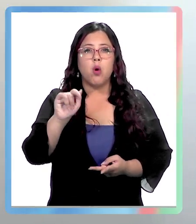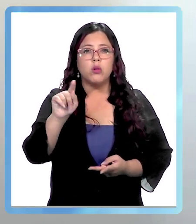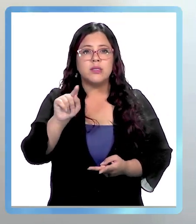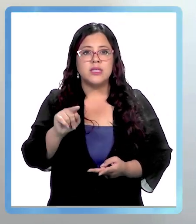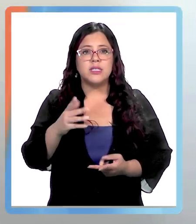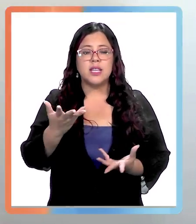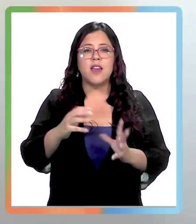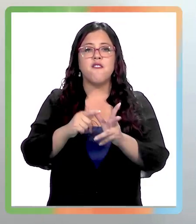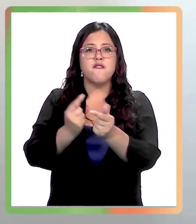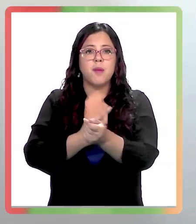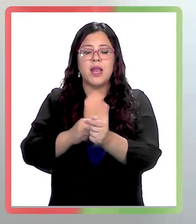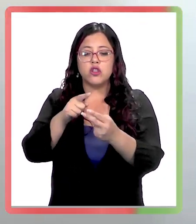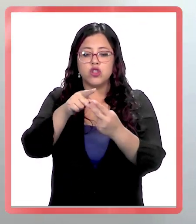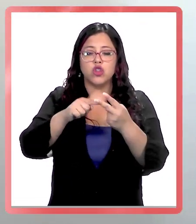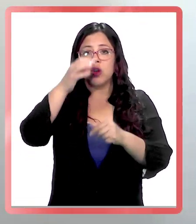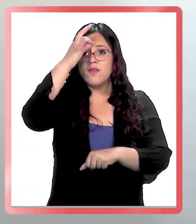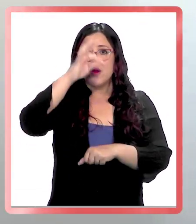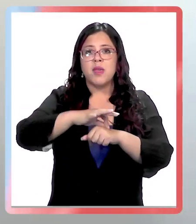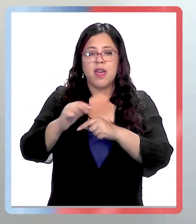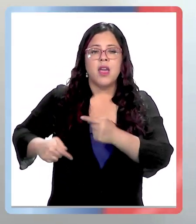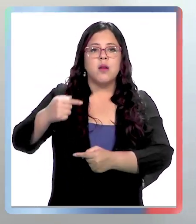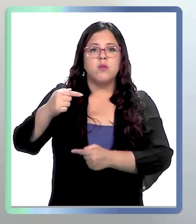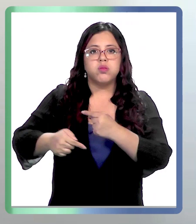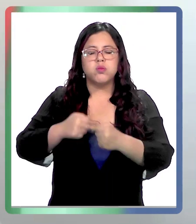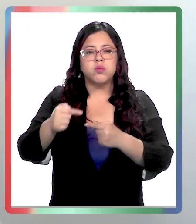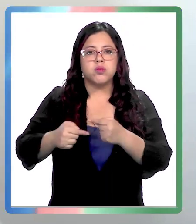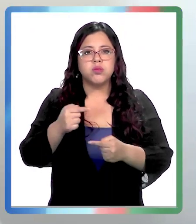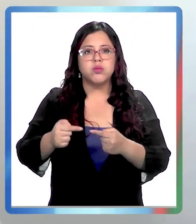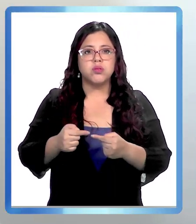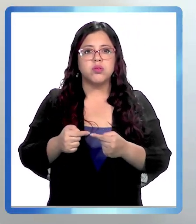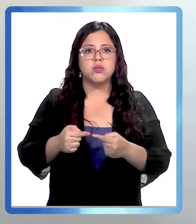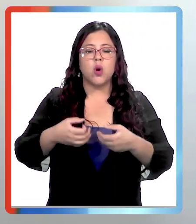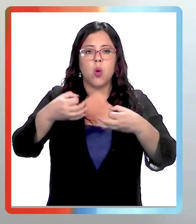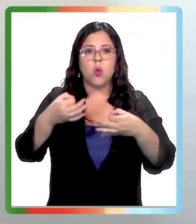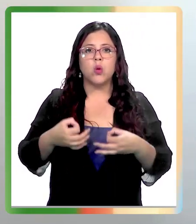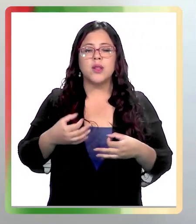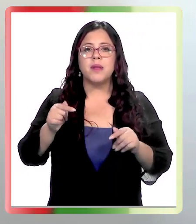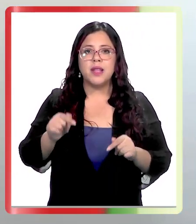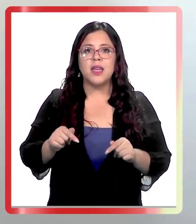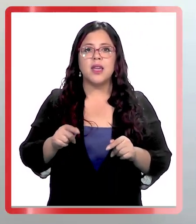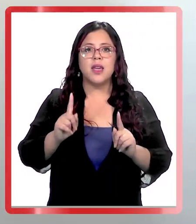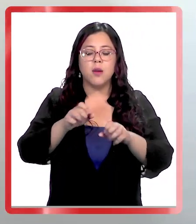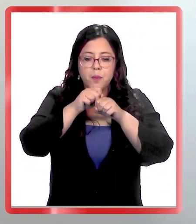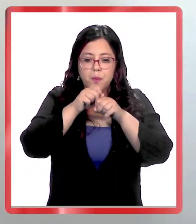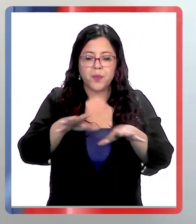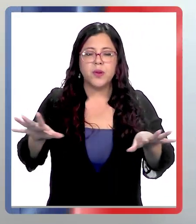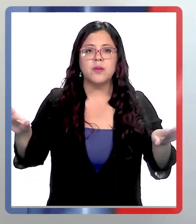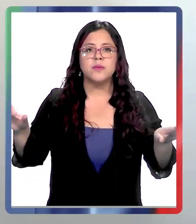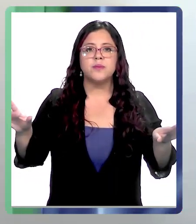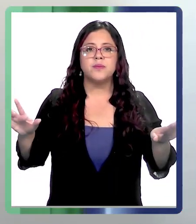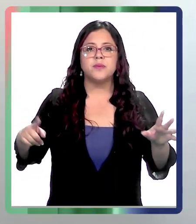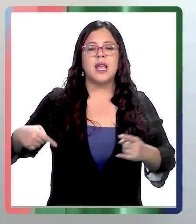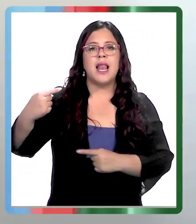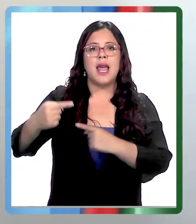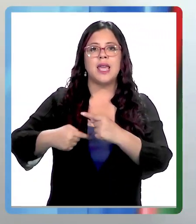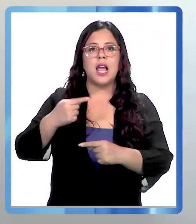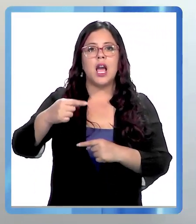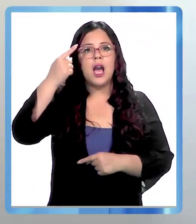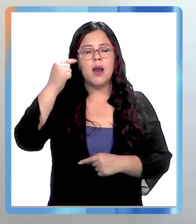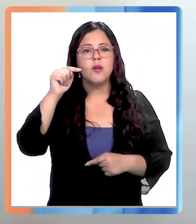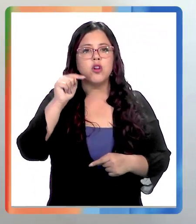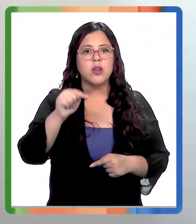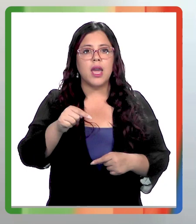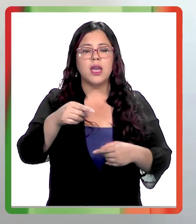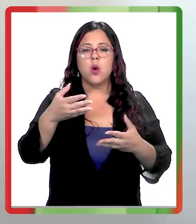lo que nosotros llamamos un cáncer colorectal hereditario. Y esas son fundamentalmente dos condiciones. Una es el